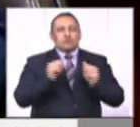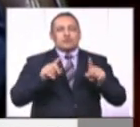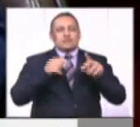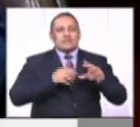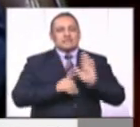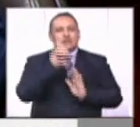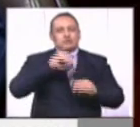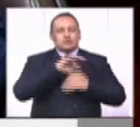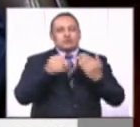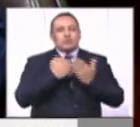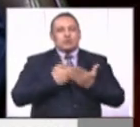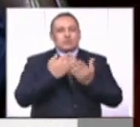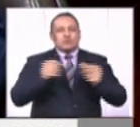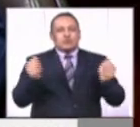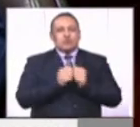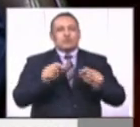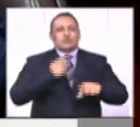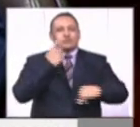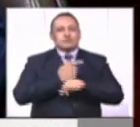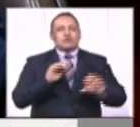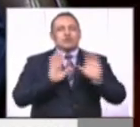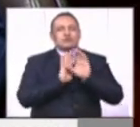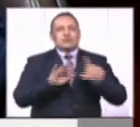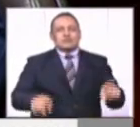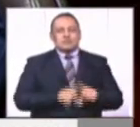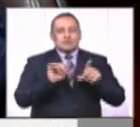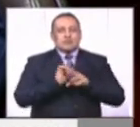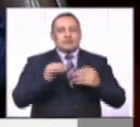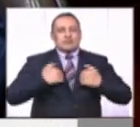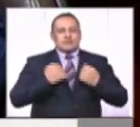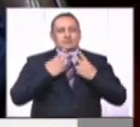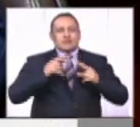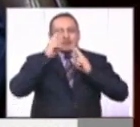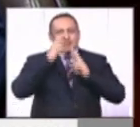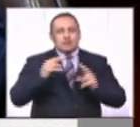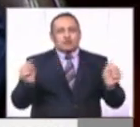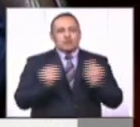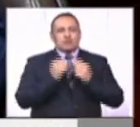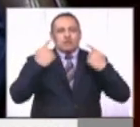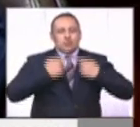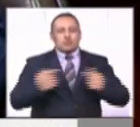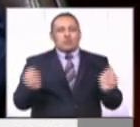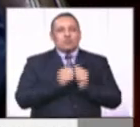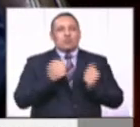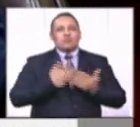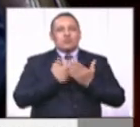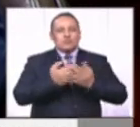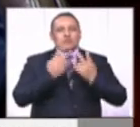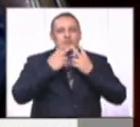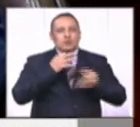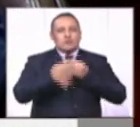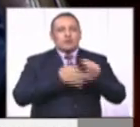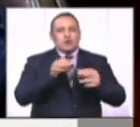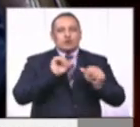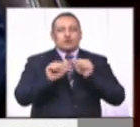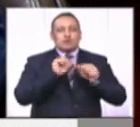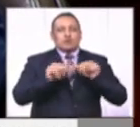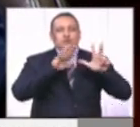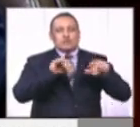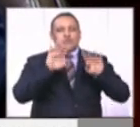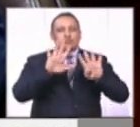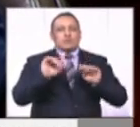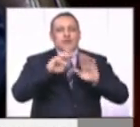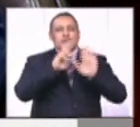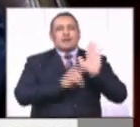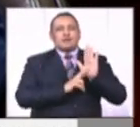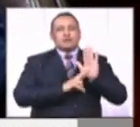desarrollo del procedimiento de acusación constitucional se ha respetado de conformidad con lo señalado en el artículo 89 del